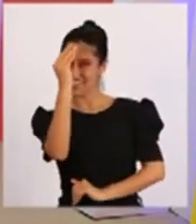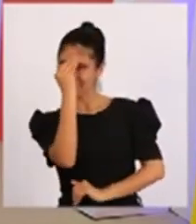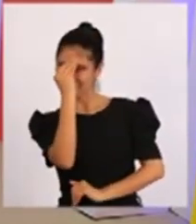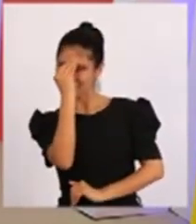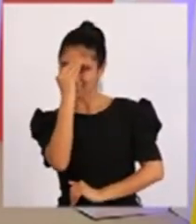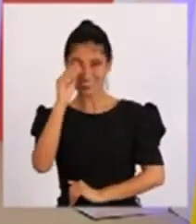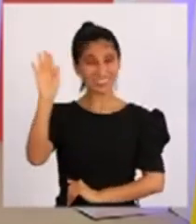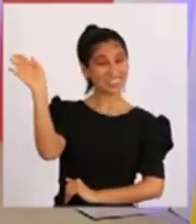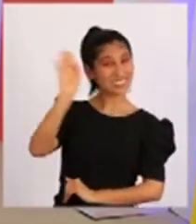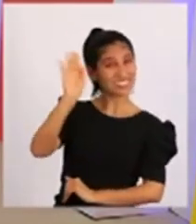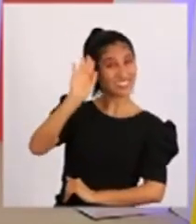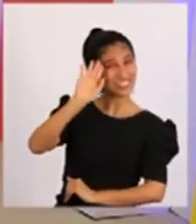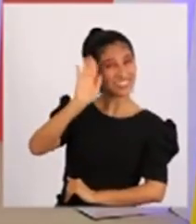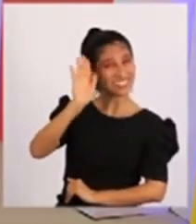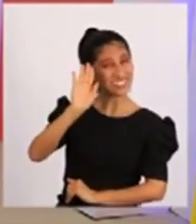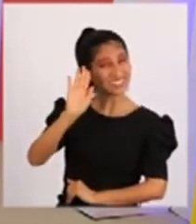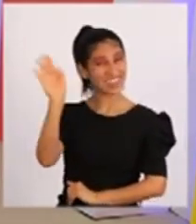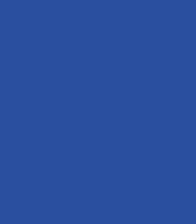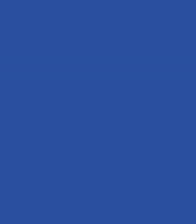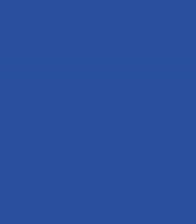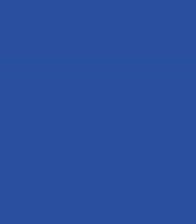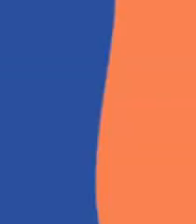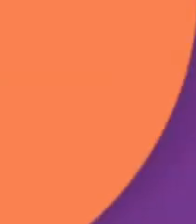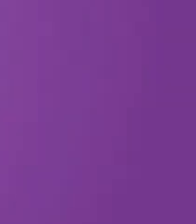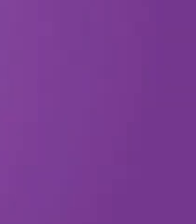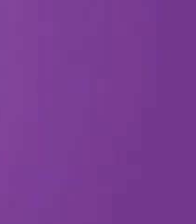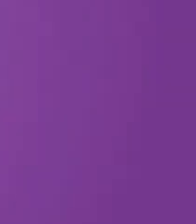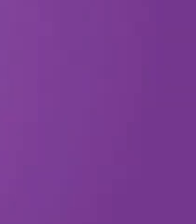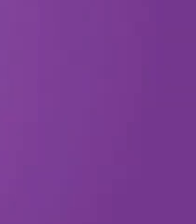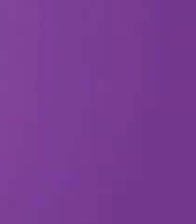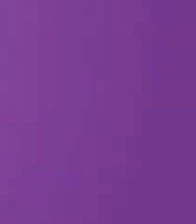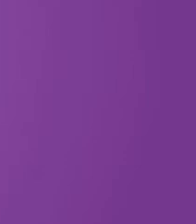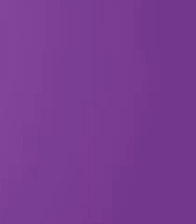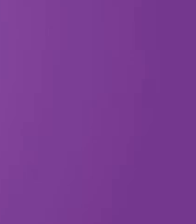Casa. Goodbye, everybody.